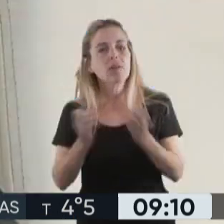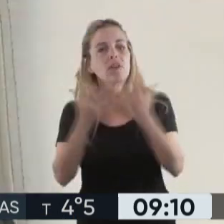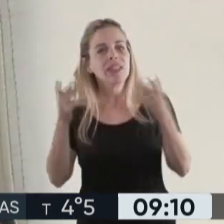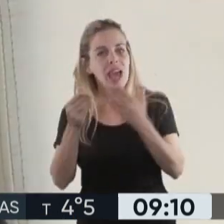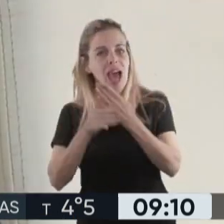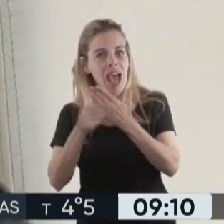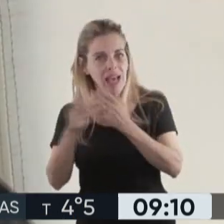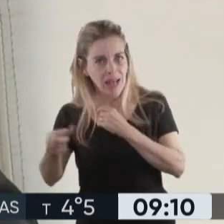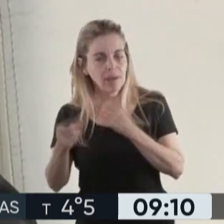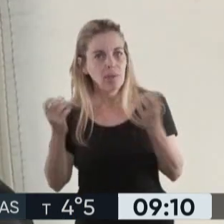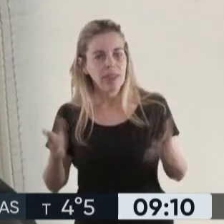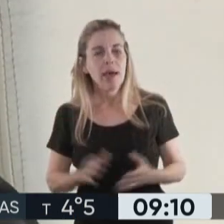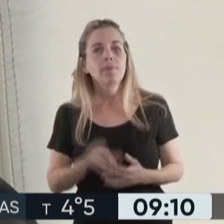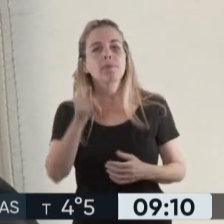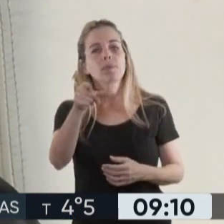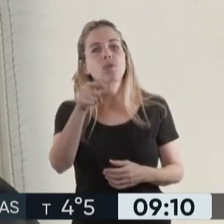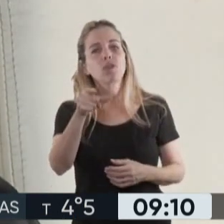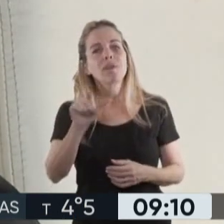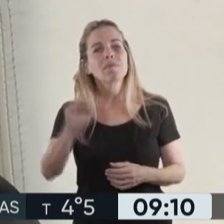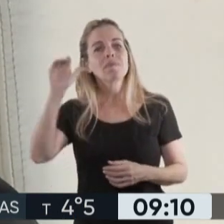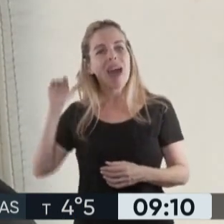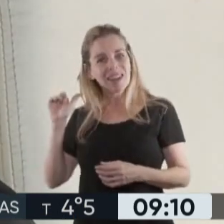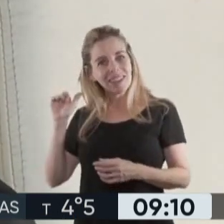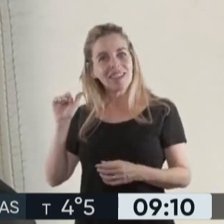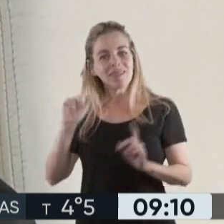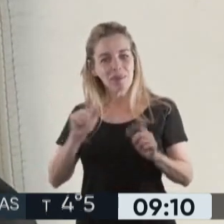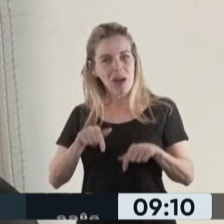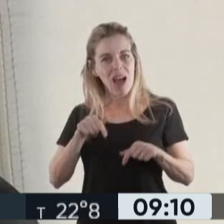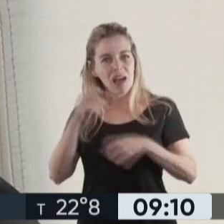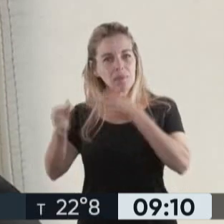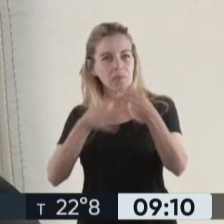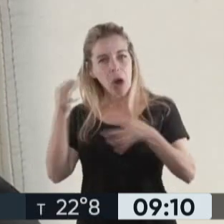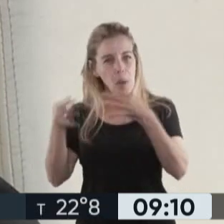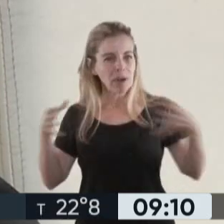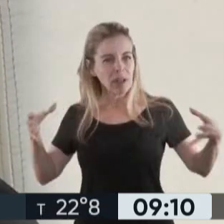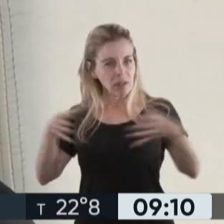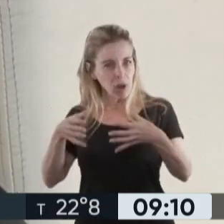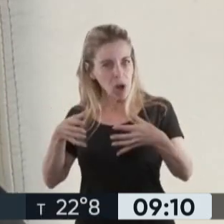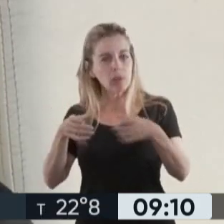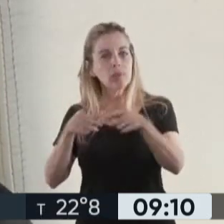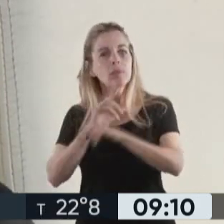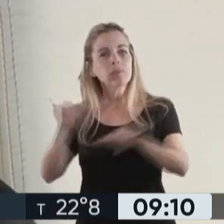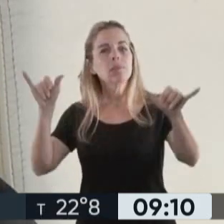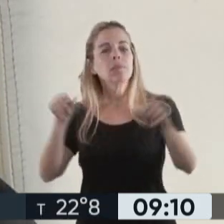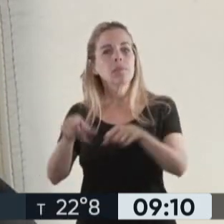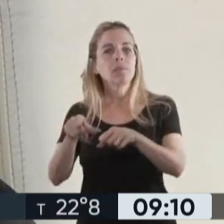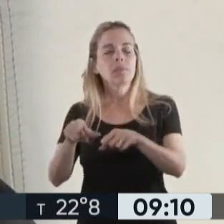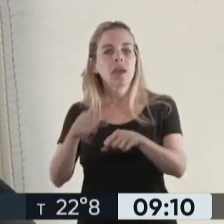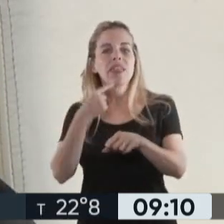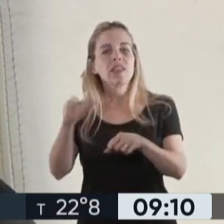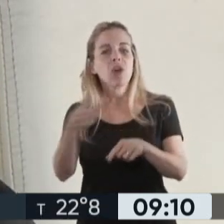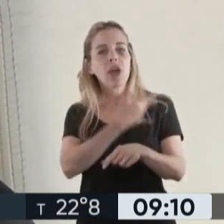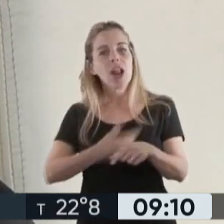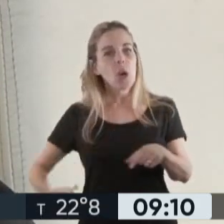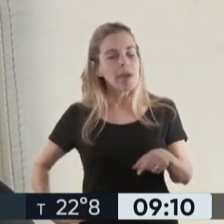días. Usted dijo el martes, aquí en una conversación en ON con cronistas, con colegas, que el gobierno no